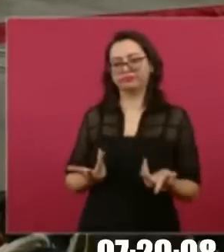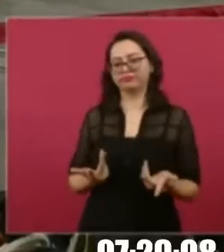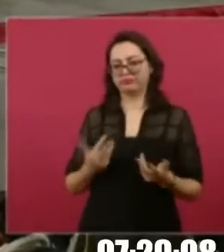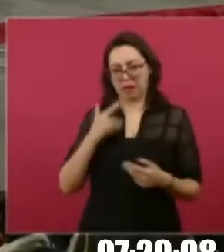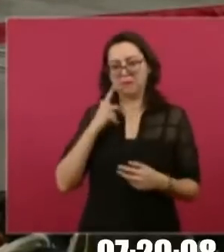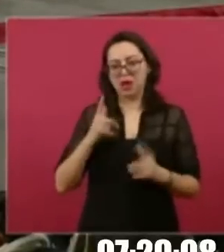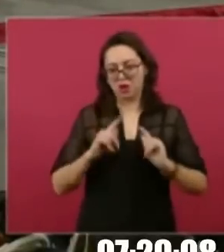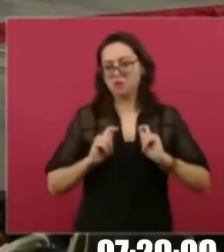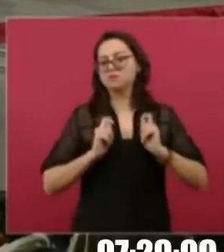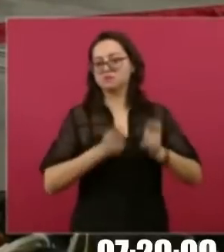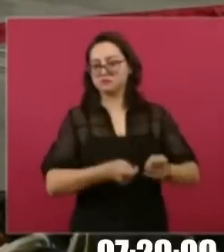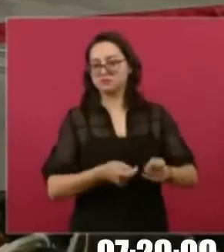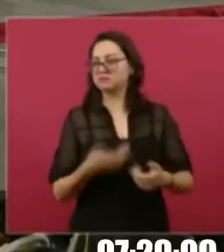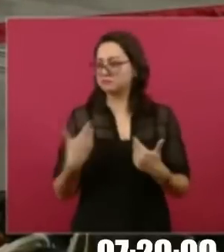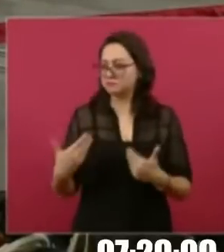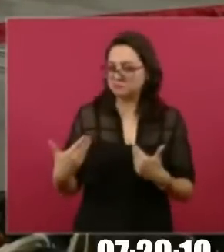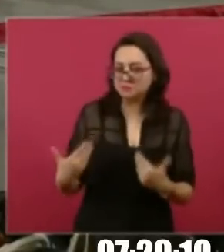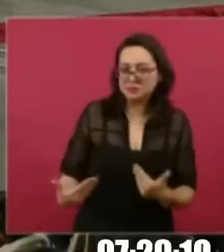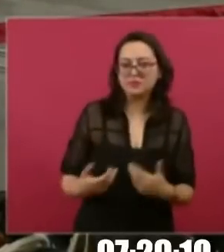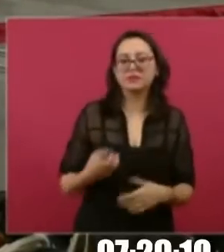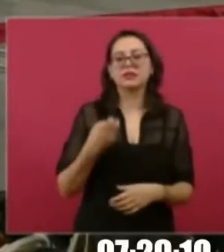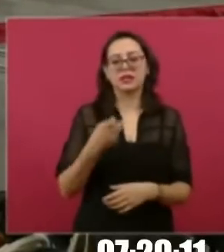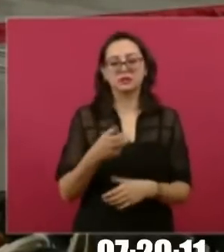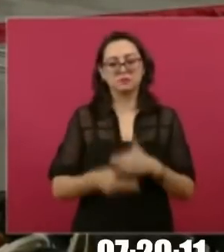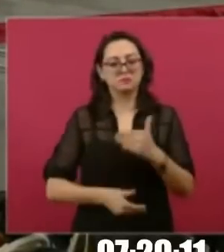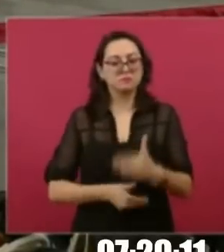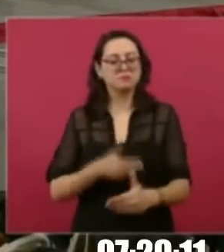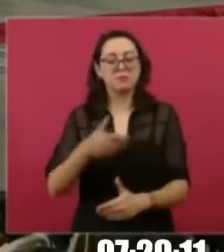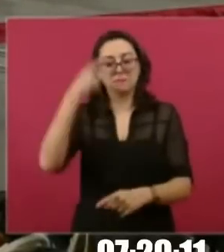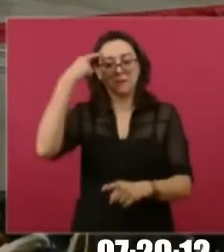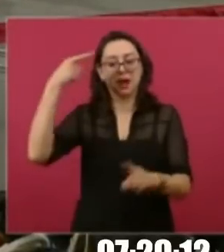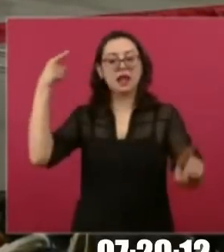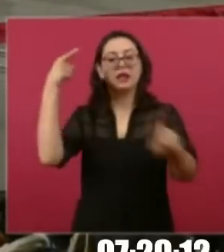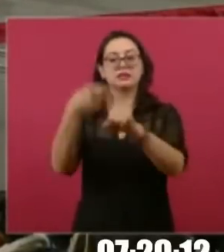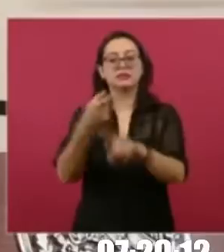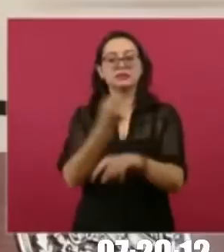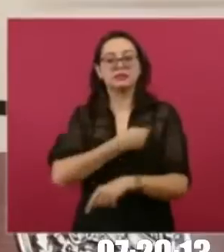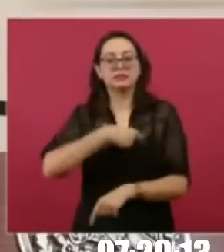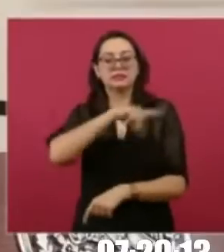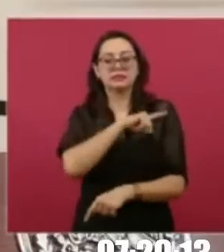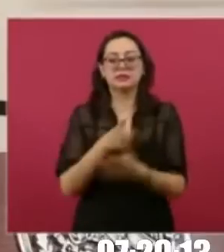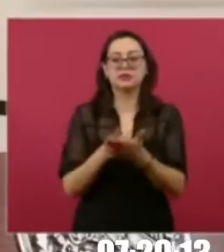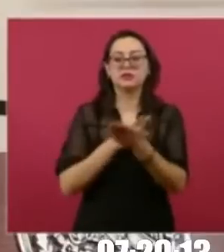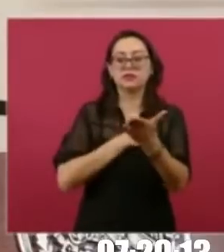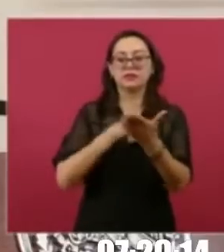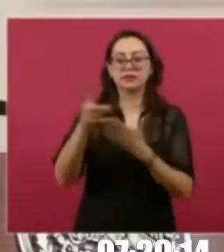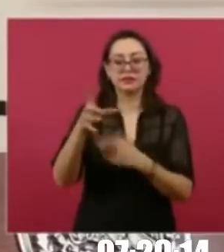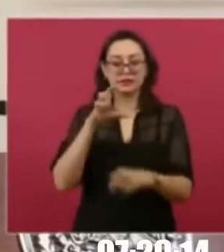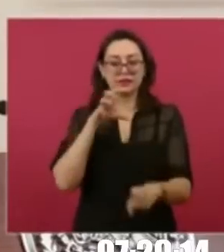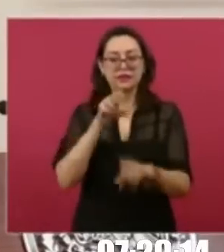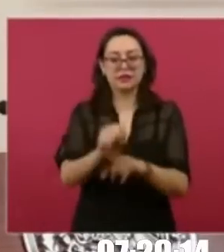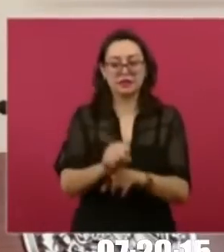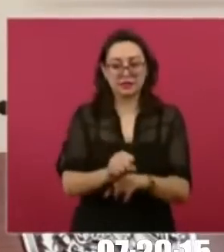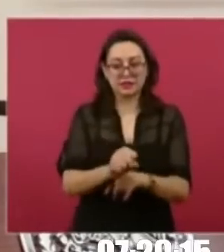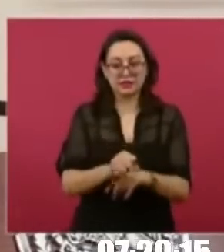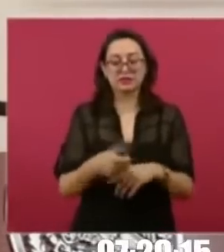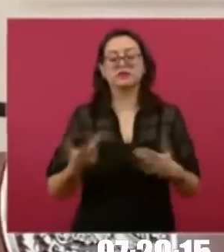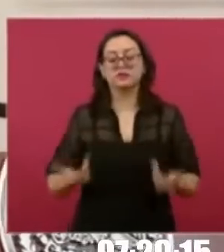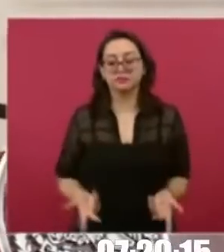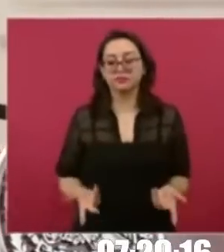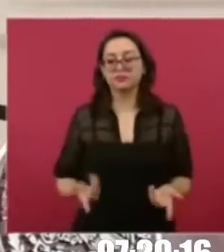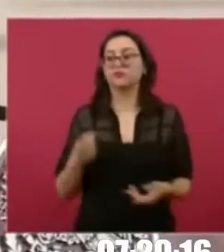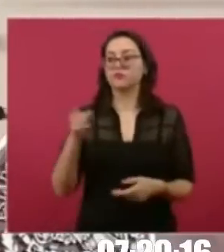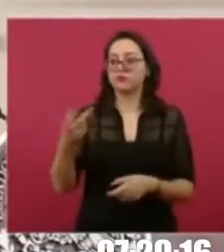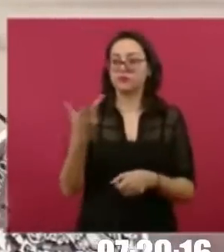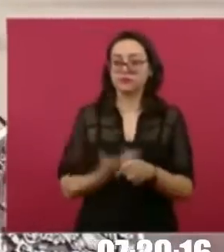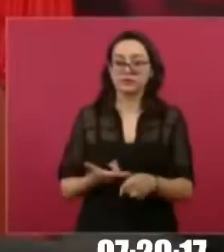importantes hacia la salud como un derecho como lo ha planteado el presidente López Obrador Este es el IMS para los que no tienen IMSS en sus propios